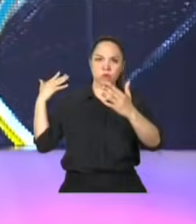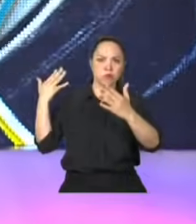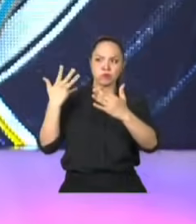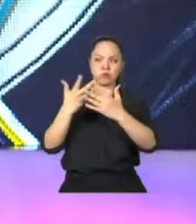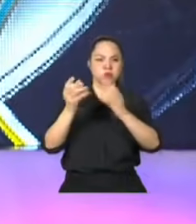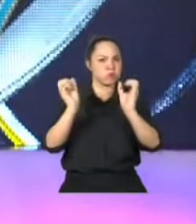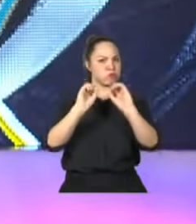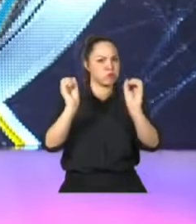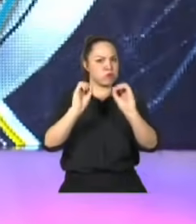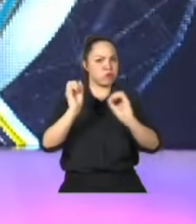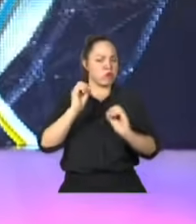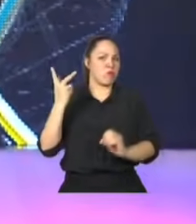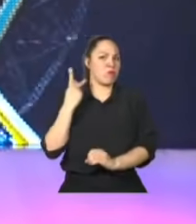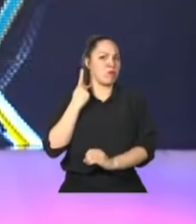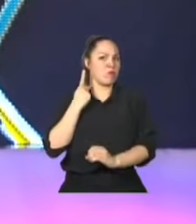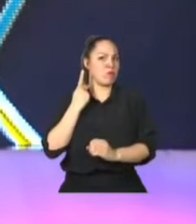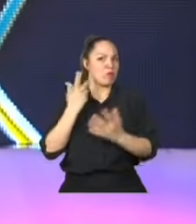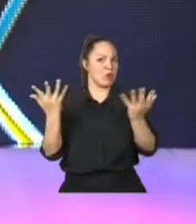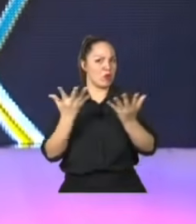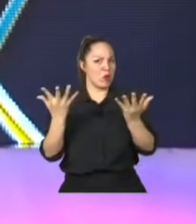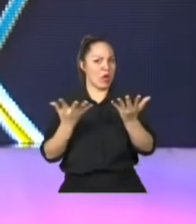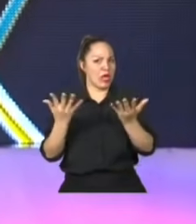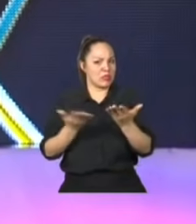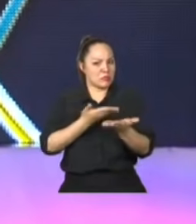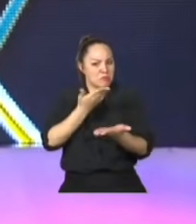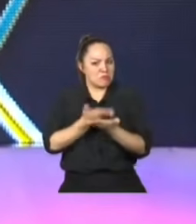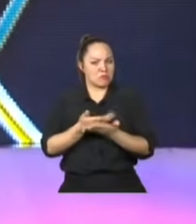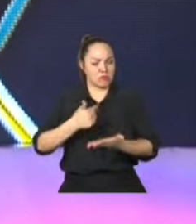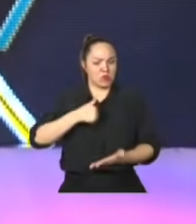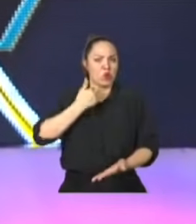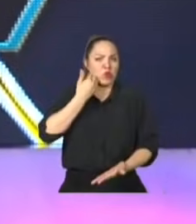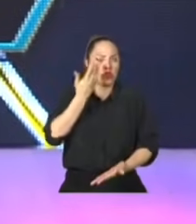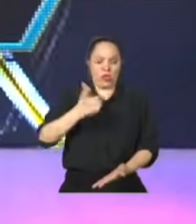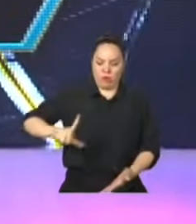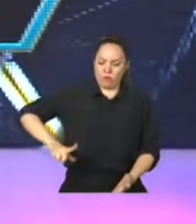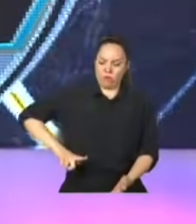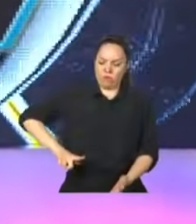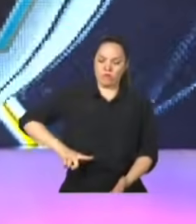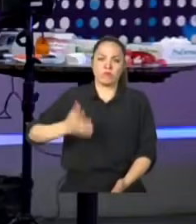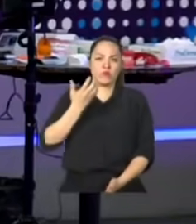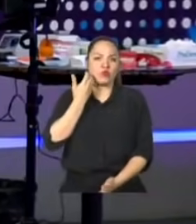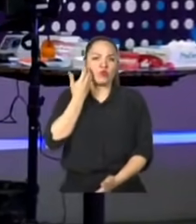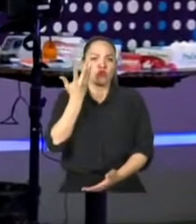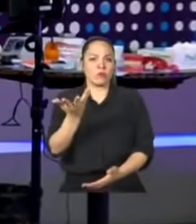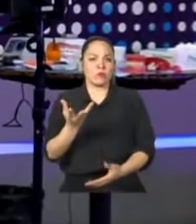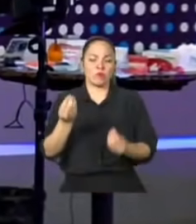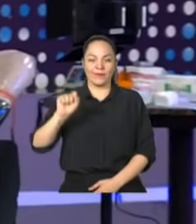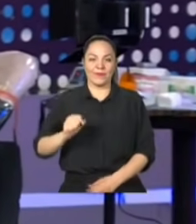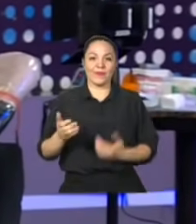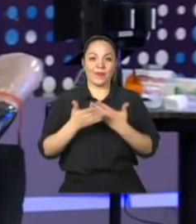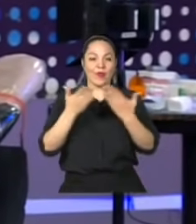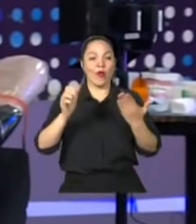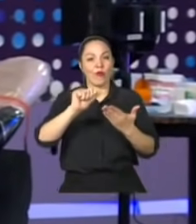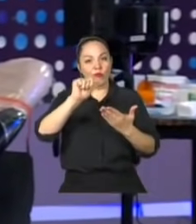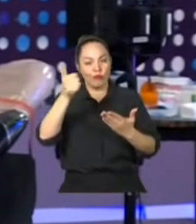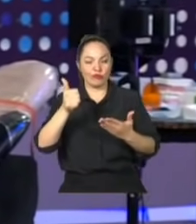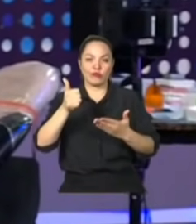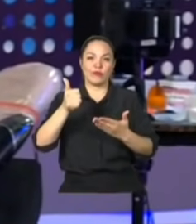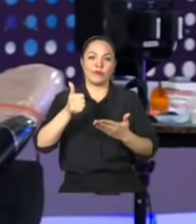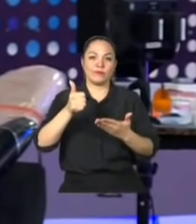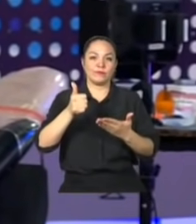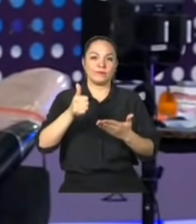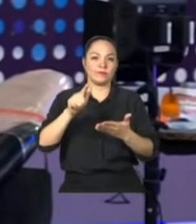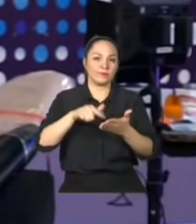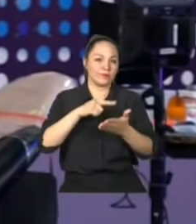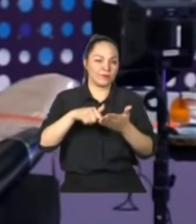ningún político ha logrado hacer ni gobernar como yo quiero gobernar. Gracias, Eugenio Torres. El